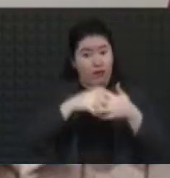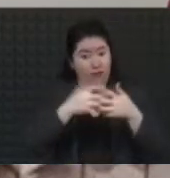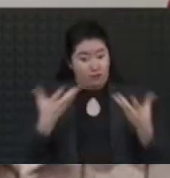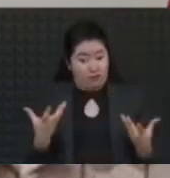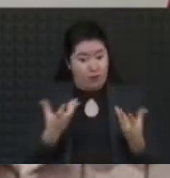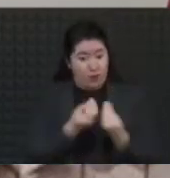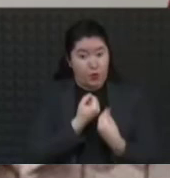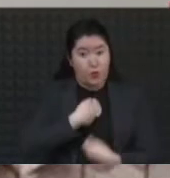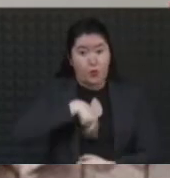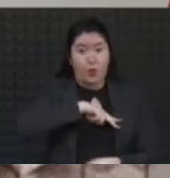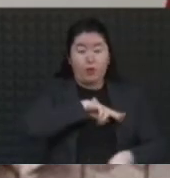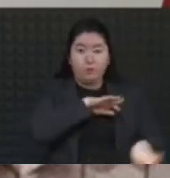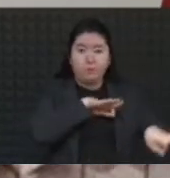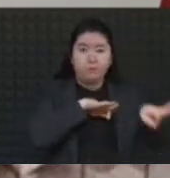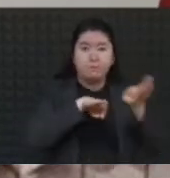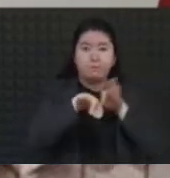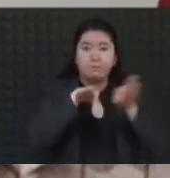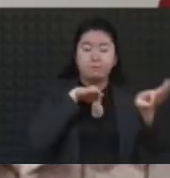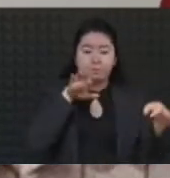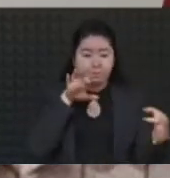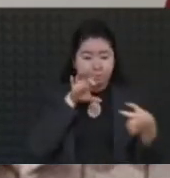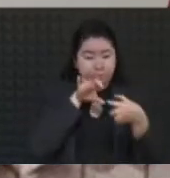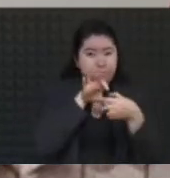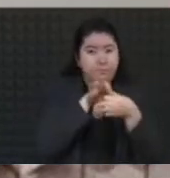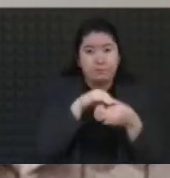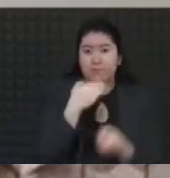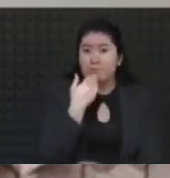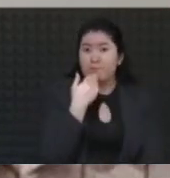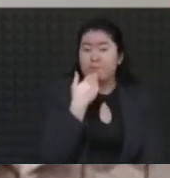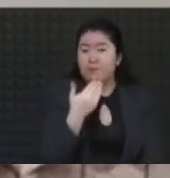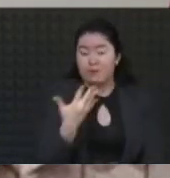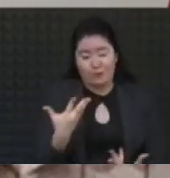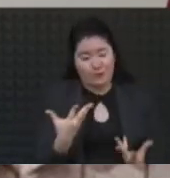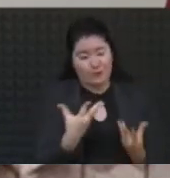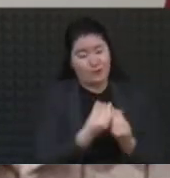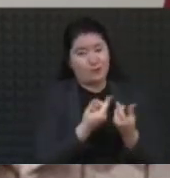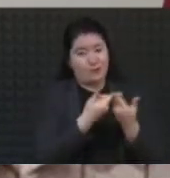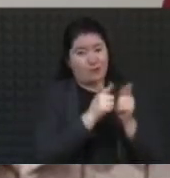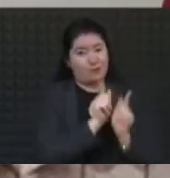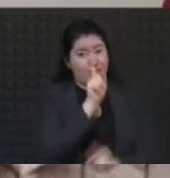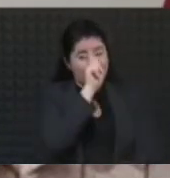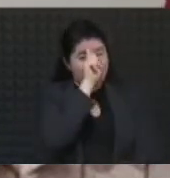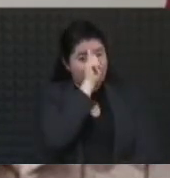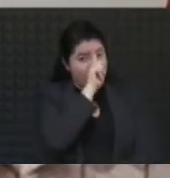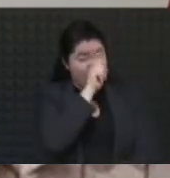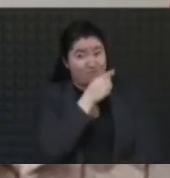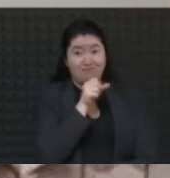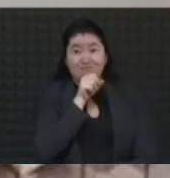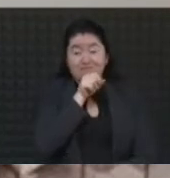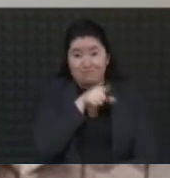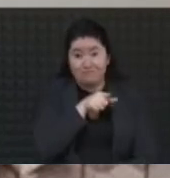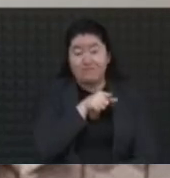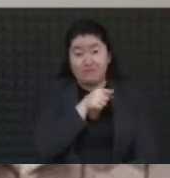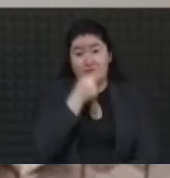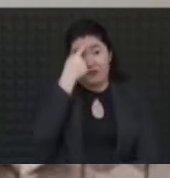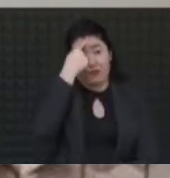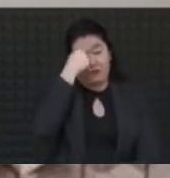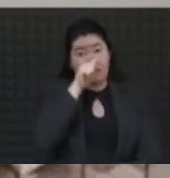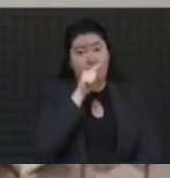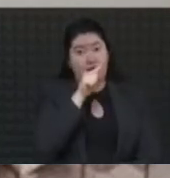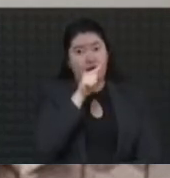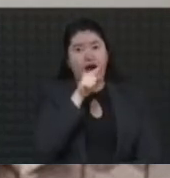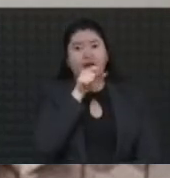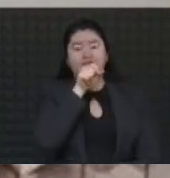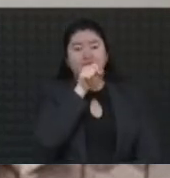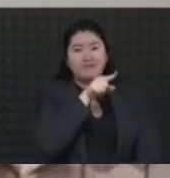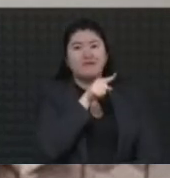trabajando pues de manera muy coordinada con el comité técnico para presentar estas soluciones.